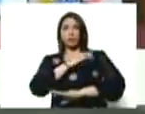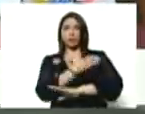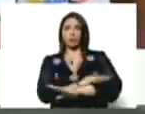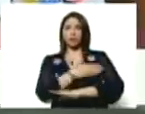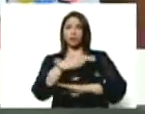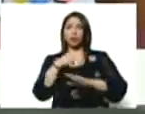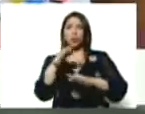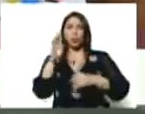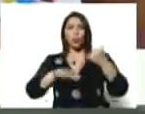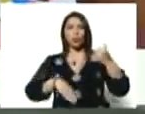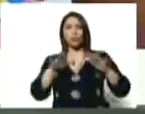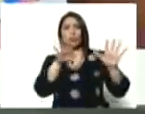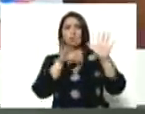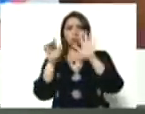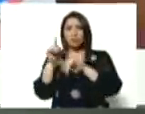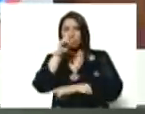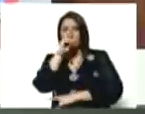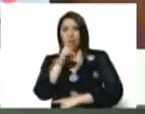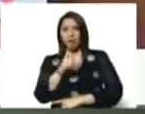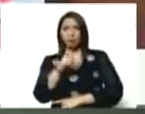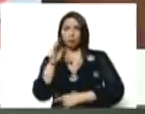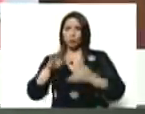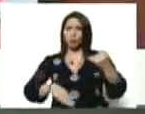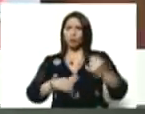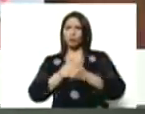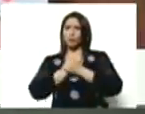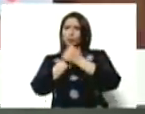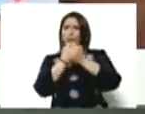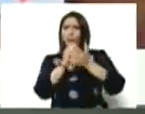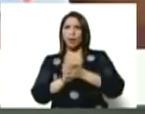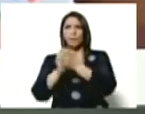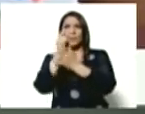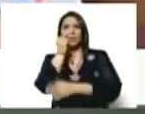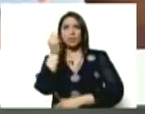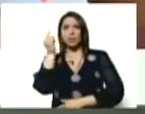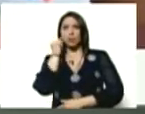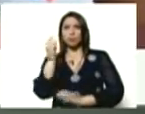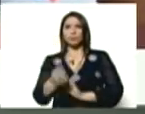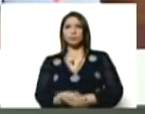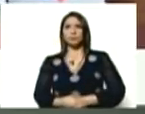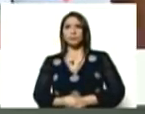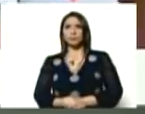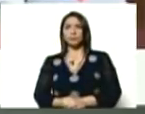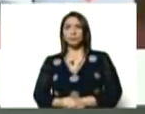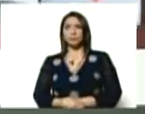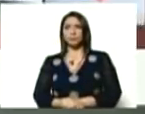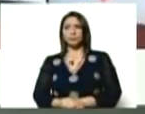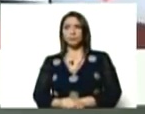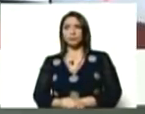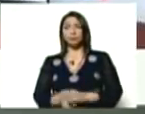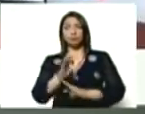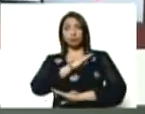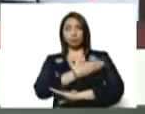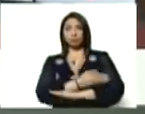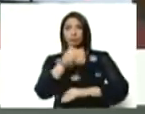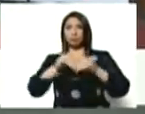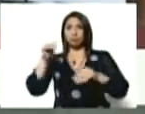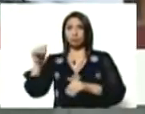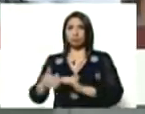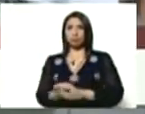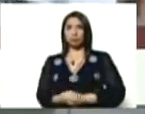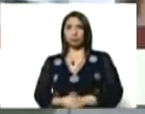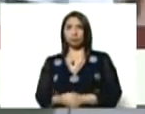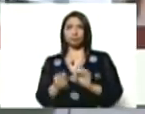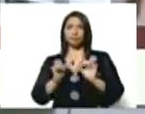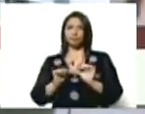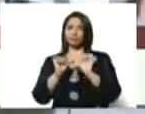16 años. Por último, queridas compañeras y compañeros participantes en este importante evento, el Poder Electoral